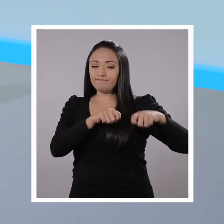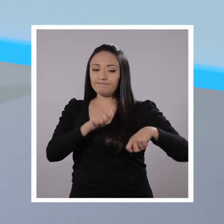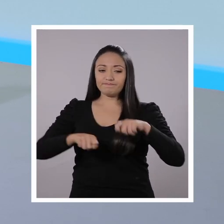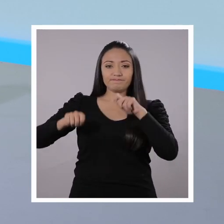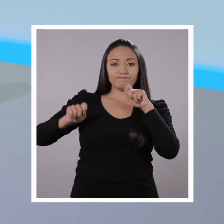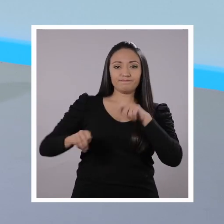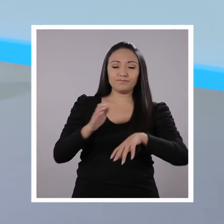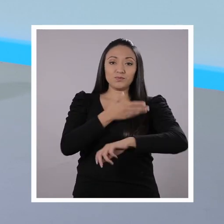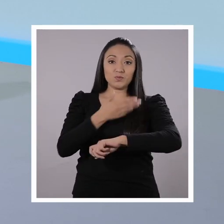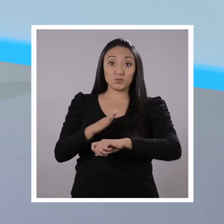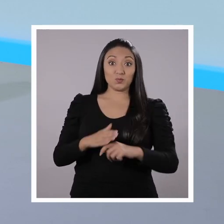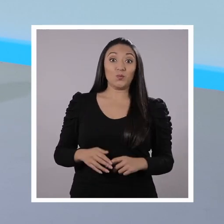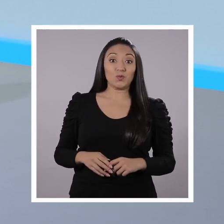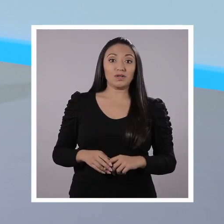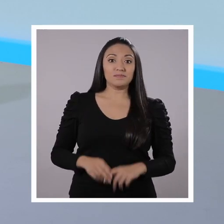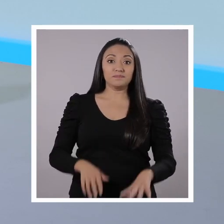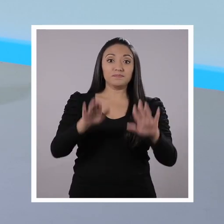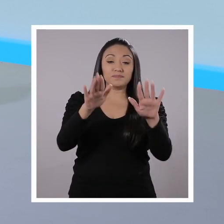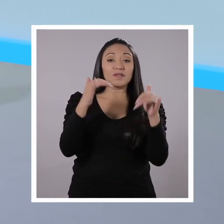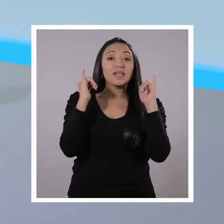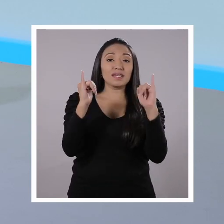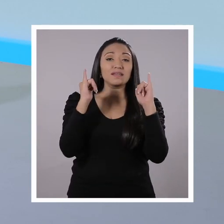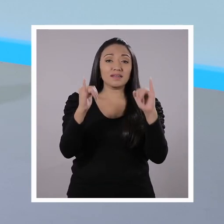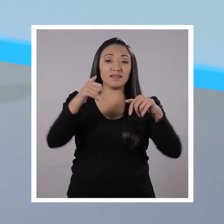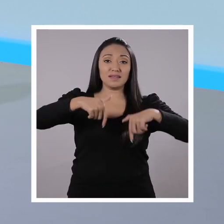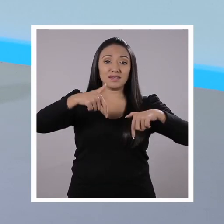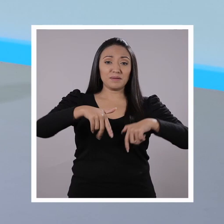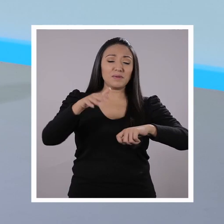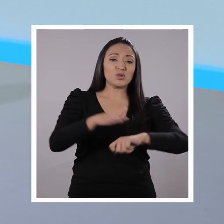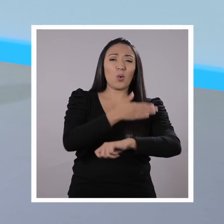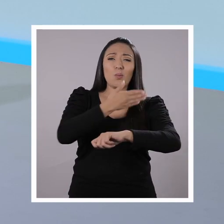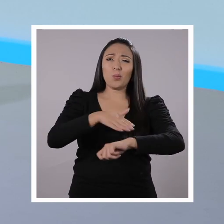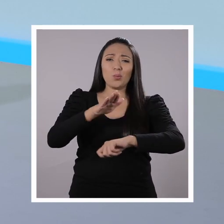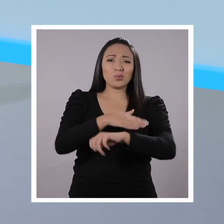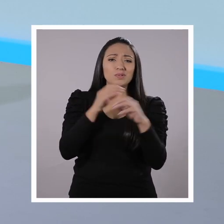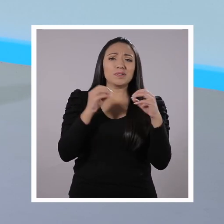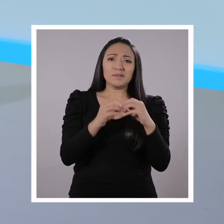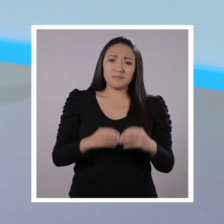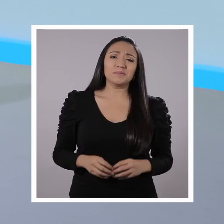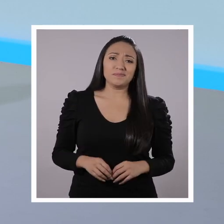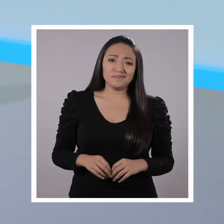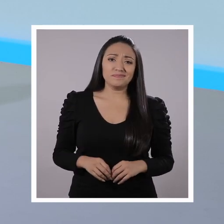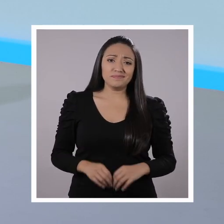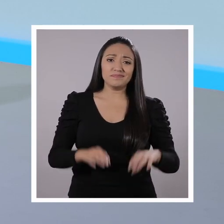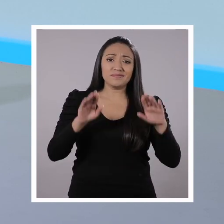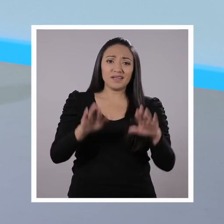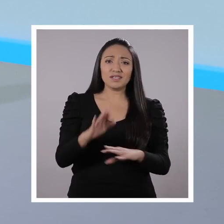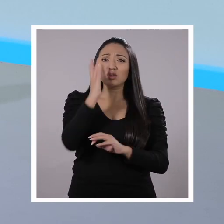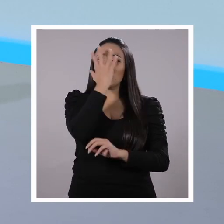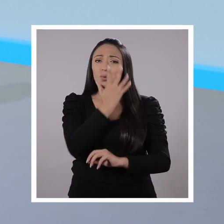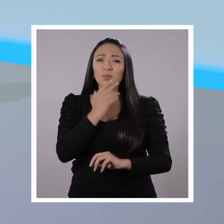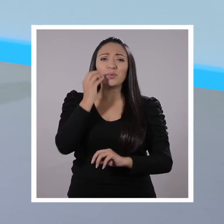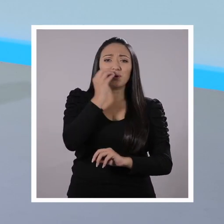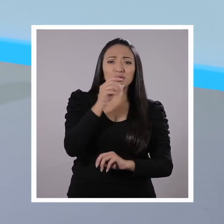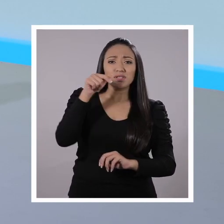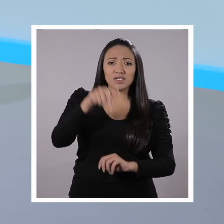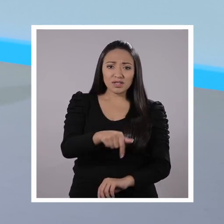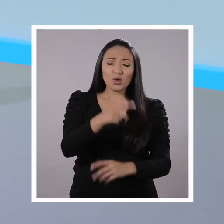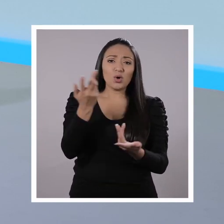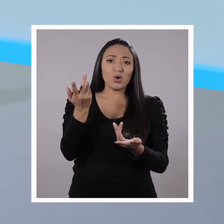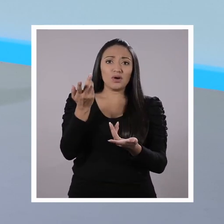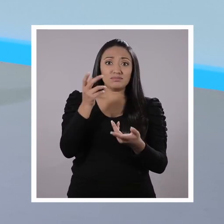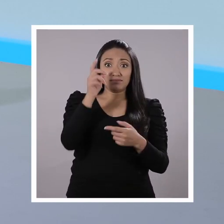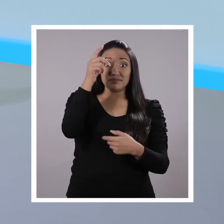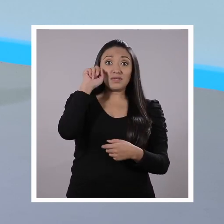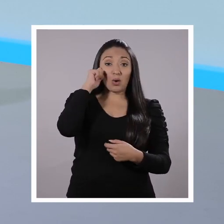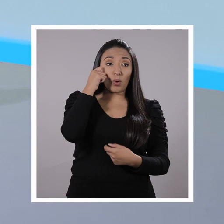poco de percusión sobre la mesa. Es que el día de hoy nos hemos divertido tanto haciendo música en el programa. Hicimos estas partituras maravillosas con nuestros